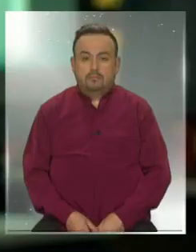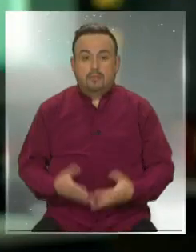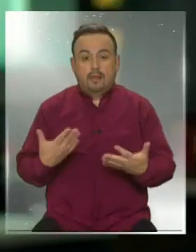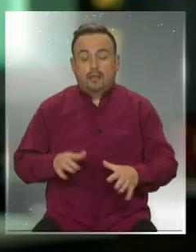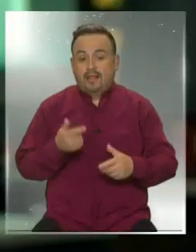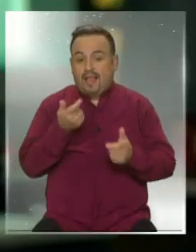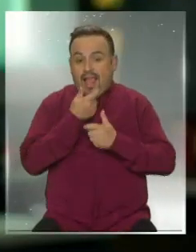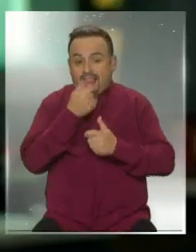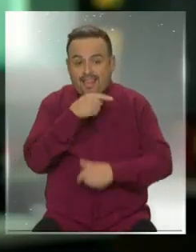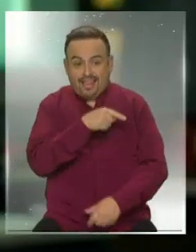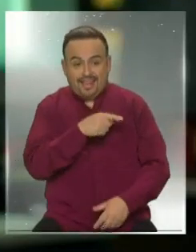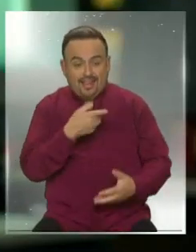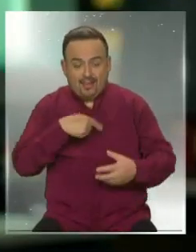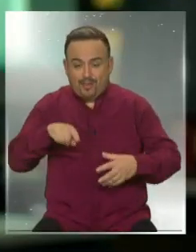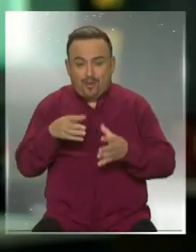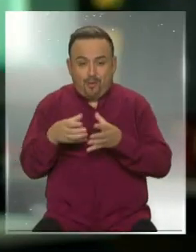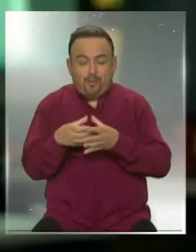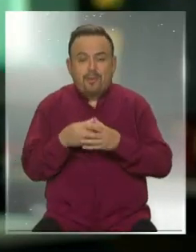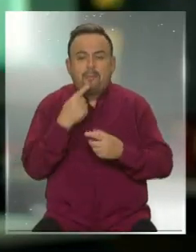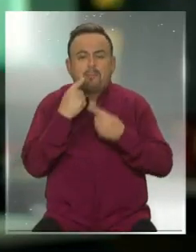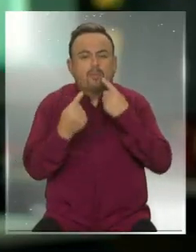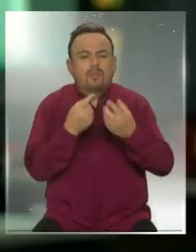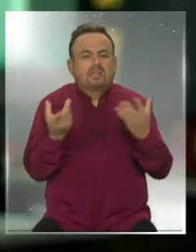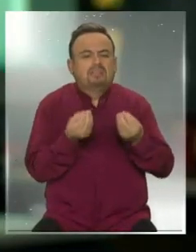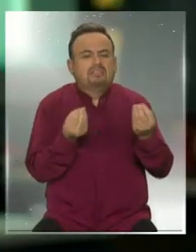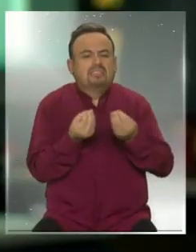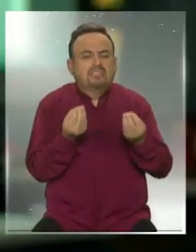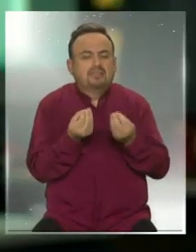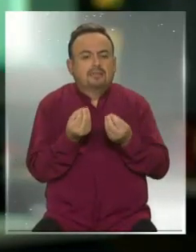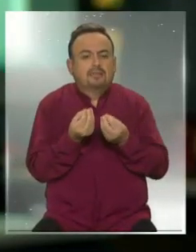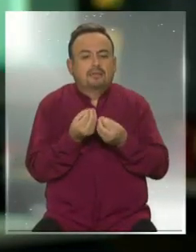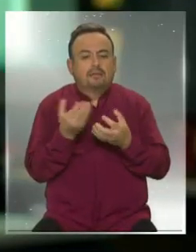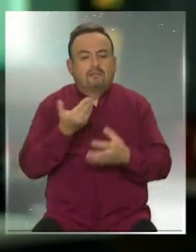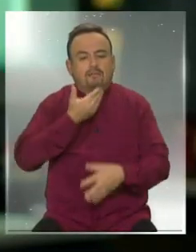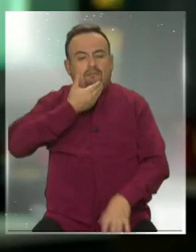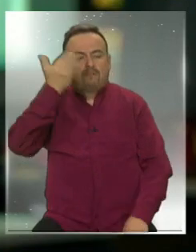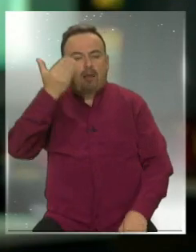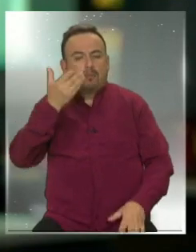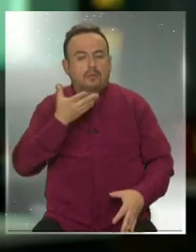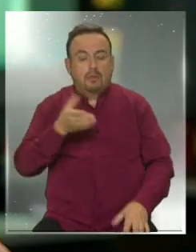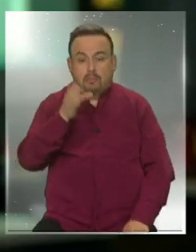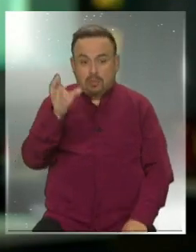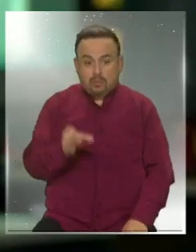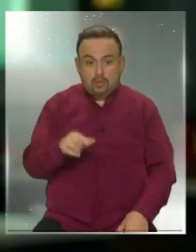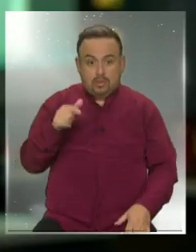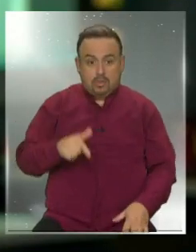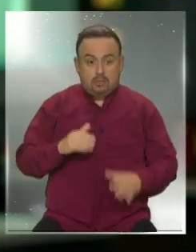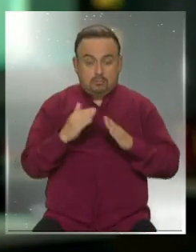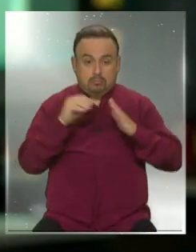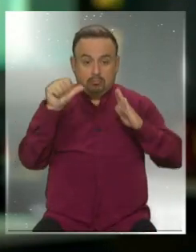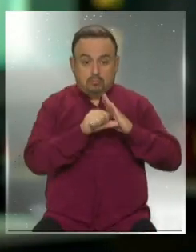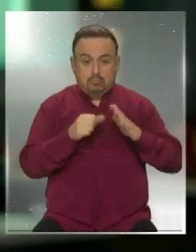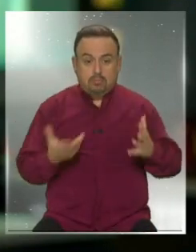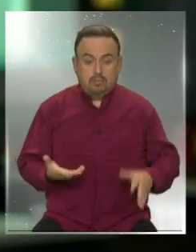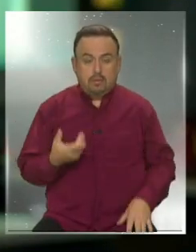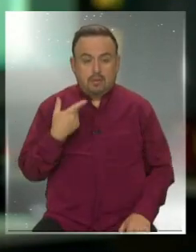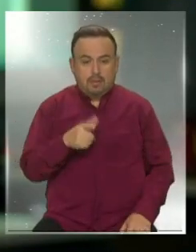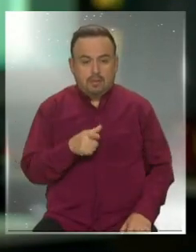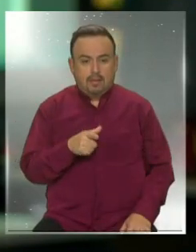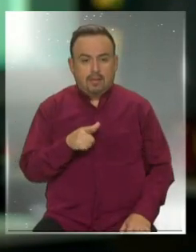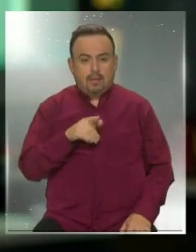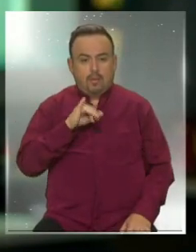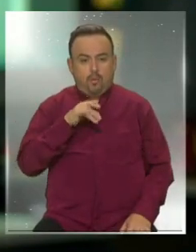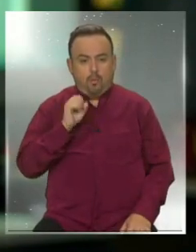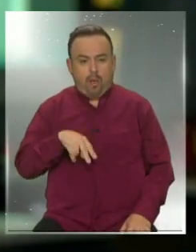Bueno, nos reíamos con Natacha y con todo el equipo porque preguntábamos qué será de las grandes figuras, de los grandes personajes en estas cuarentenas. Y Juan Manuel